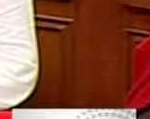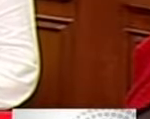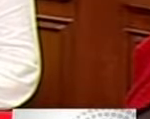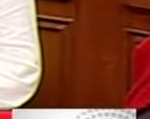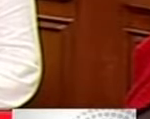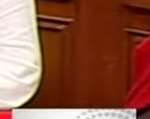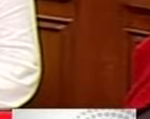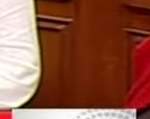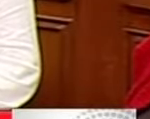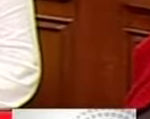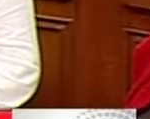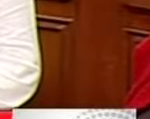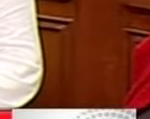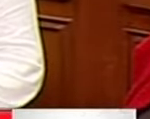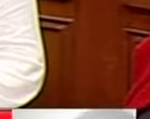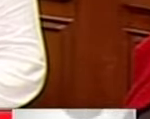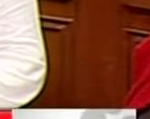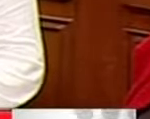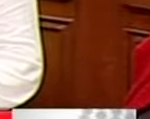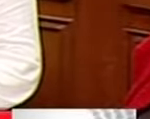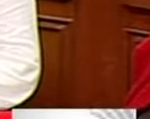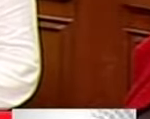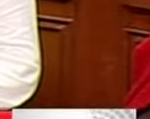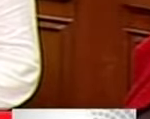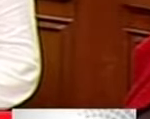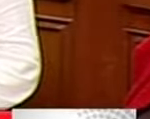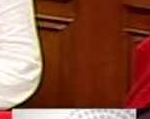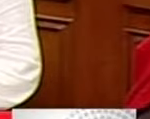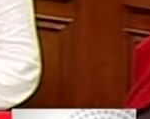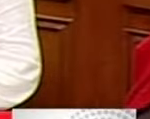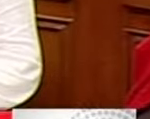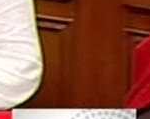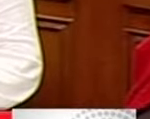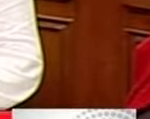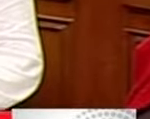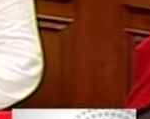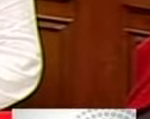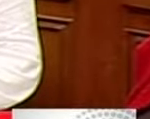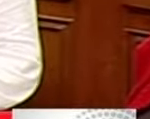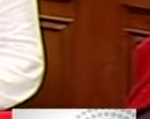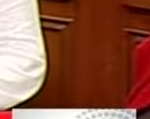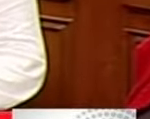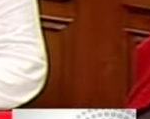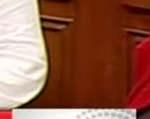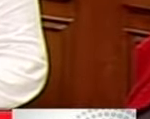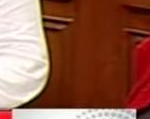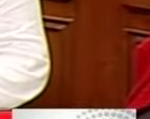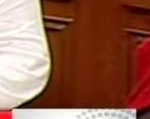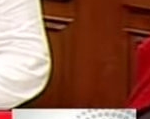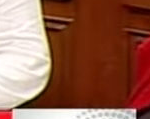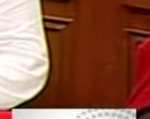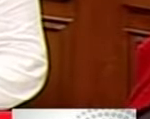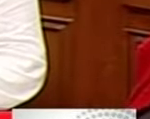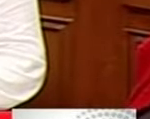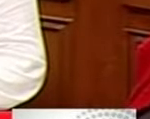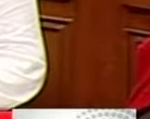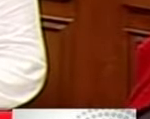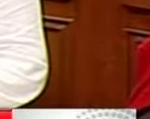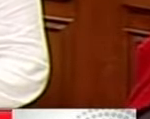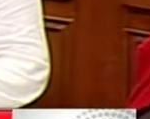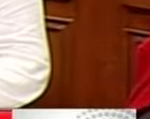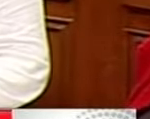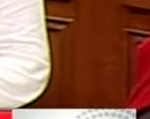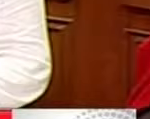grandes problemas del país y que deje de lado la confrontación, el ataque y la polarización que lamentablemente ha caracterizado